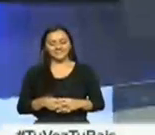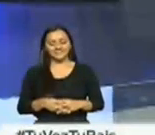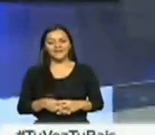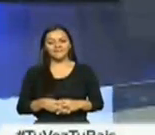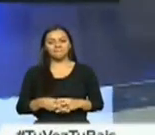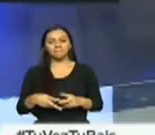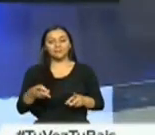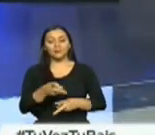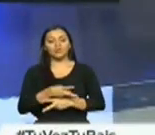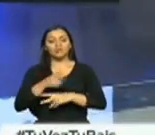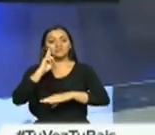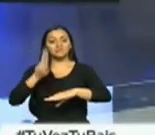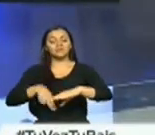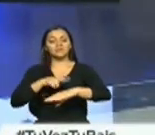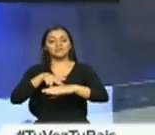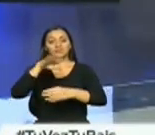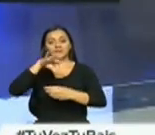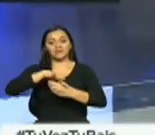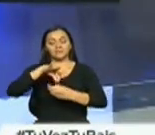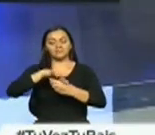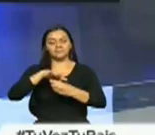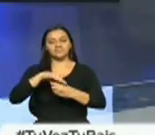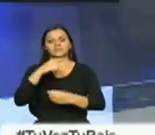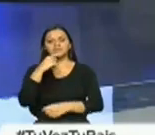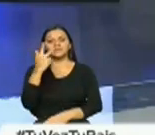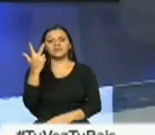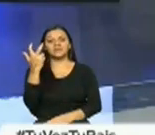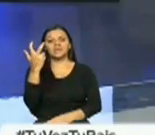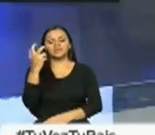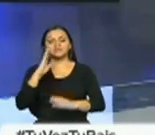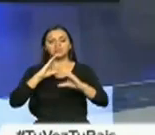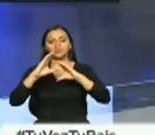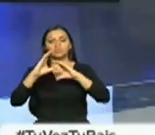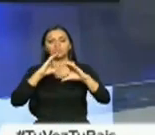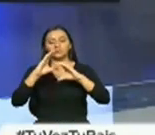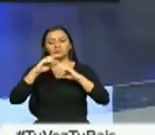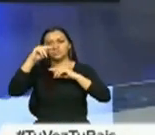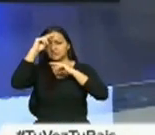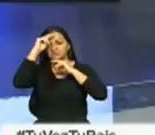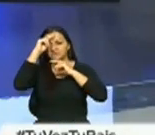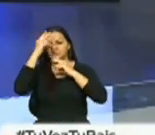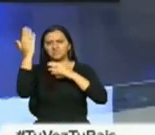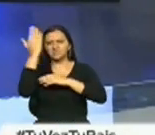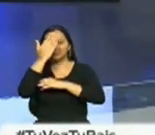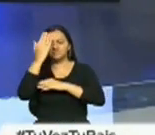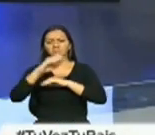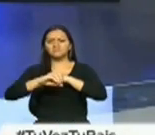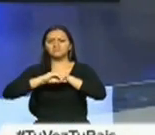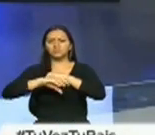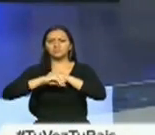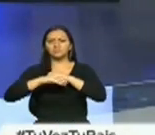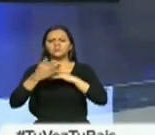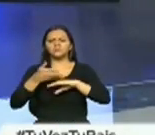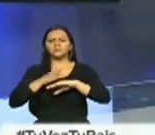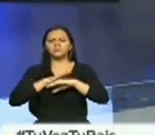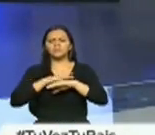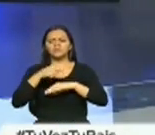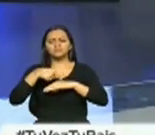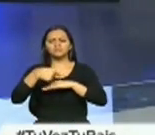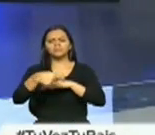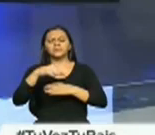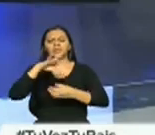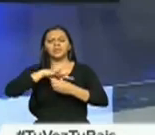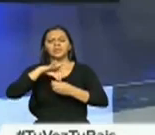El Consejo Nacional Electoral ordenó a 13 medios de comunicación suspender la propaganda y publicidad referente a los comicios